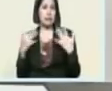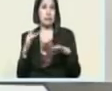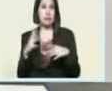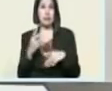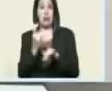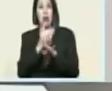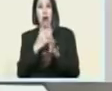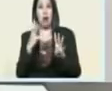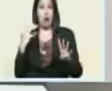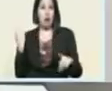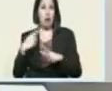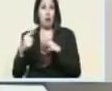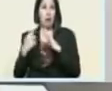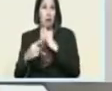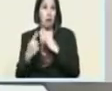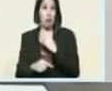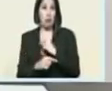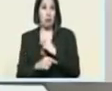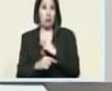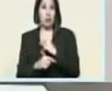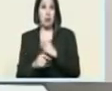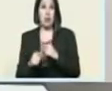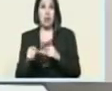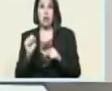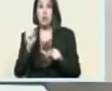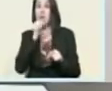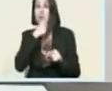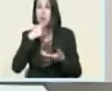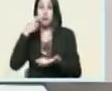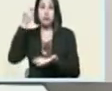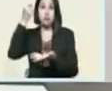de todo, pues. Y su jubilación,